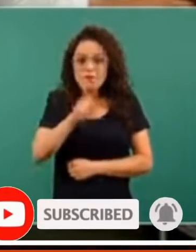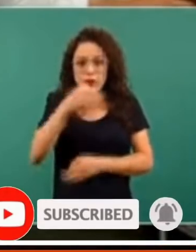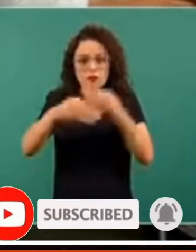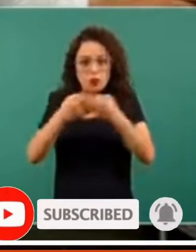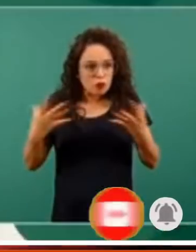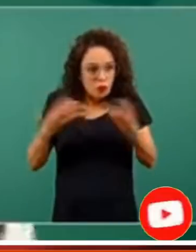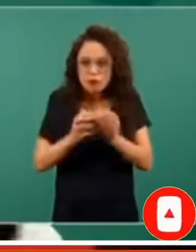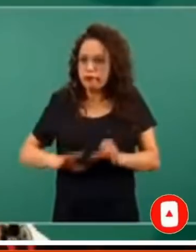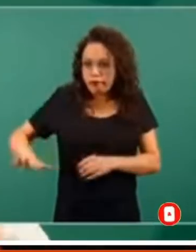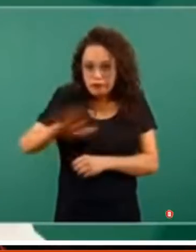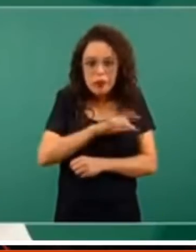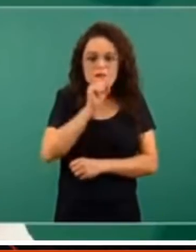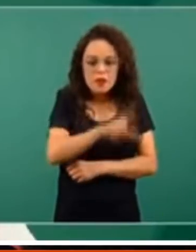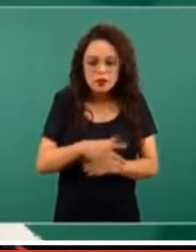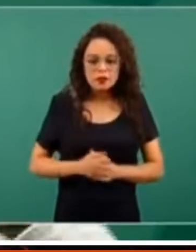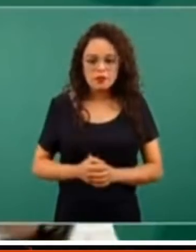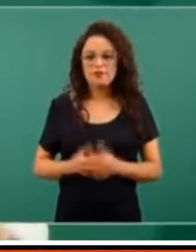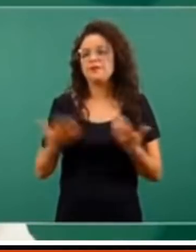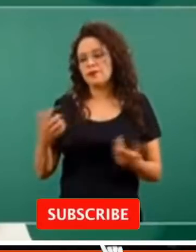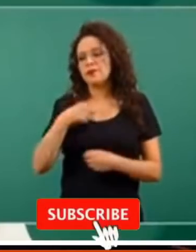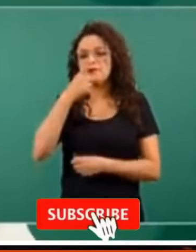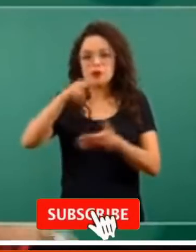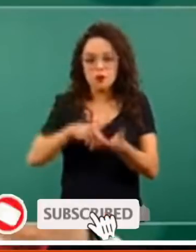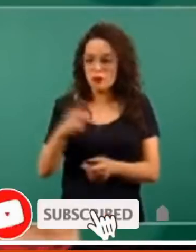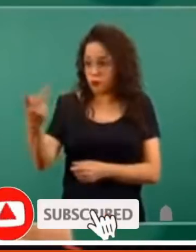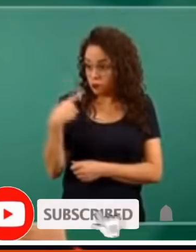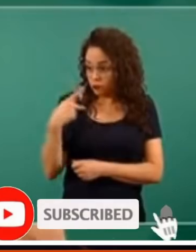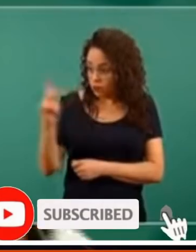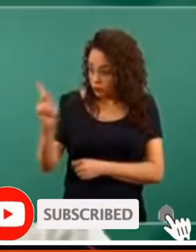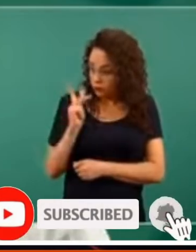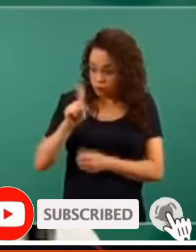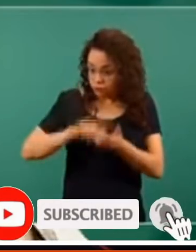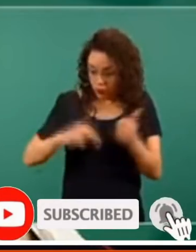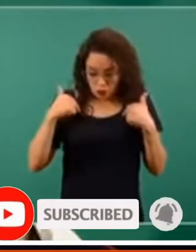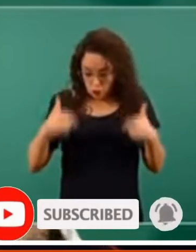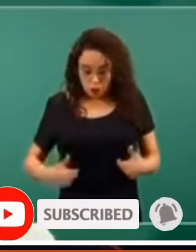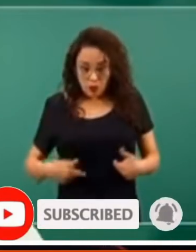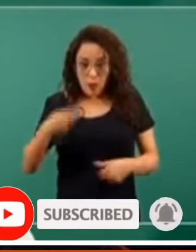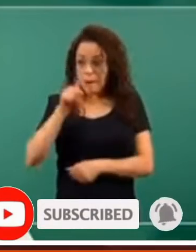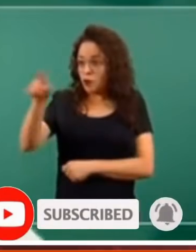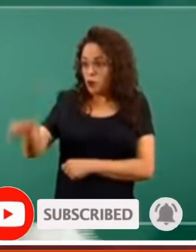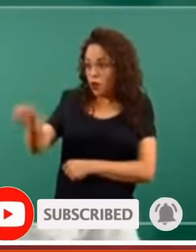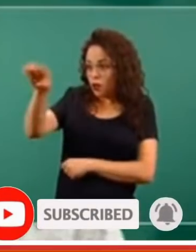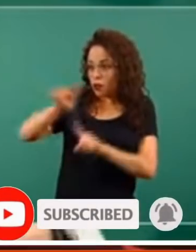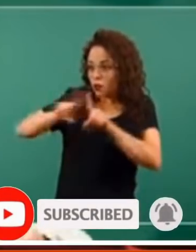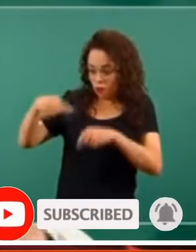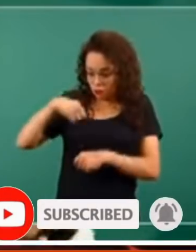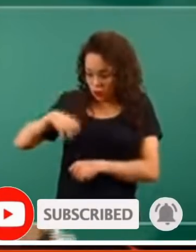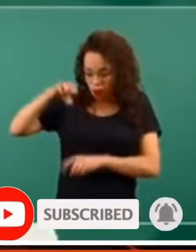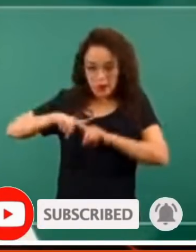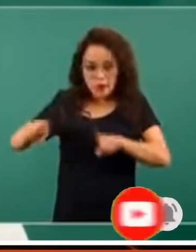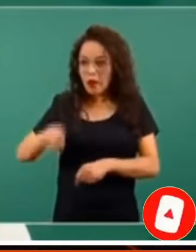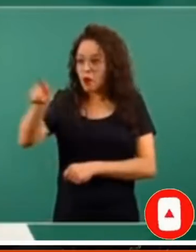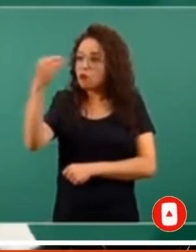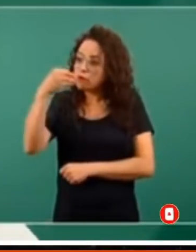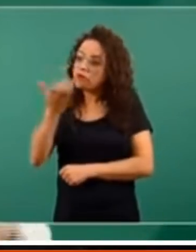general? Insisto, usted y yo somos semejantes, somos seres humanos, pero usted tiene una edad, yo tengo otra edad, usted tiene una